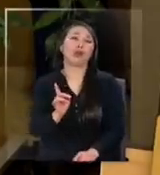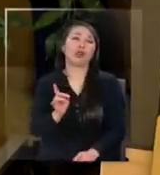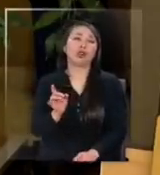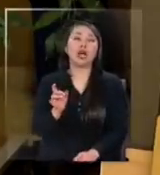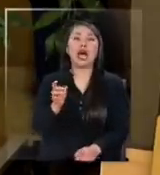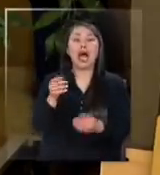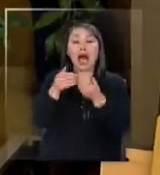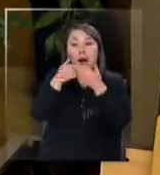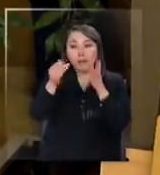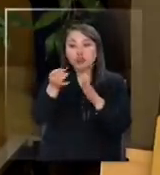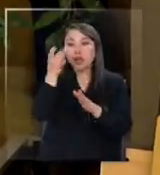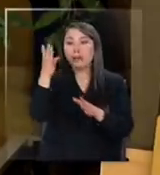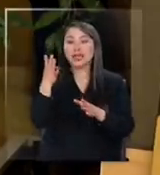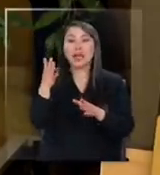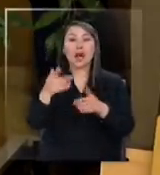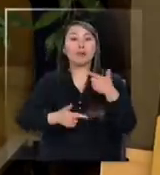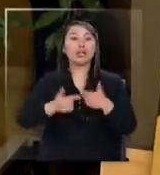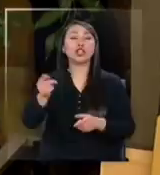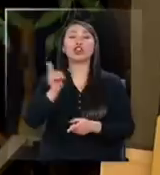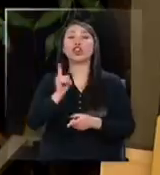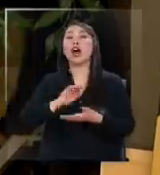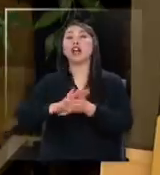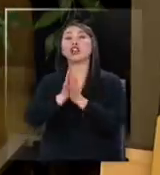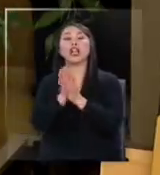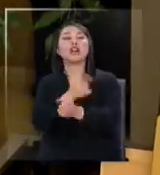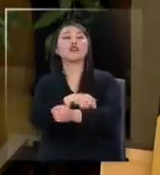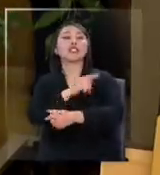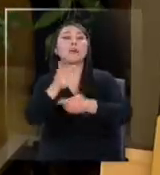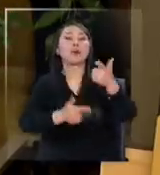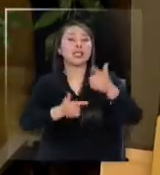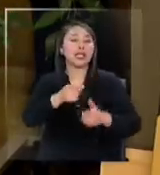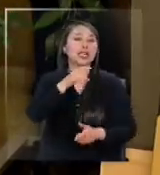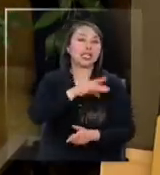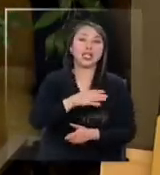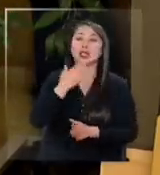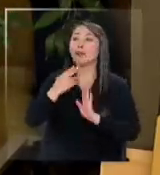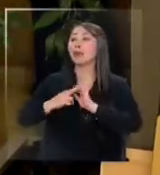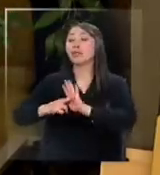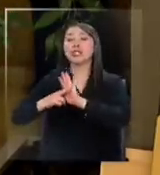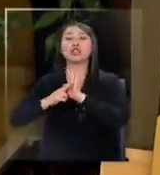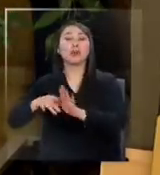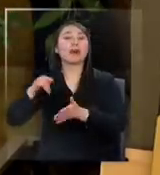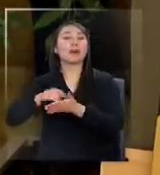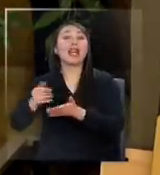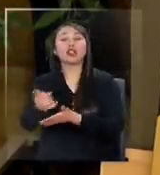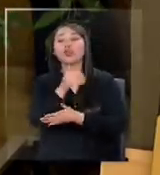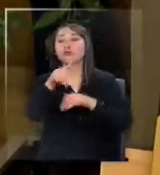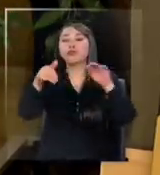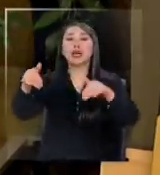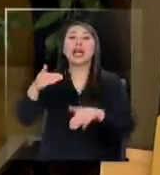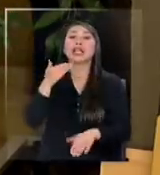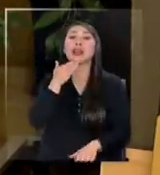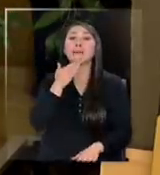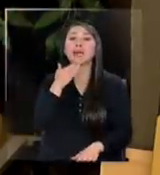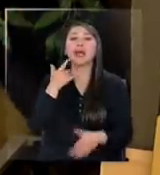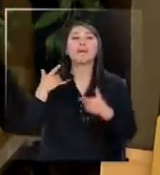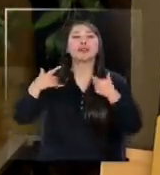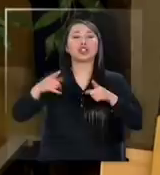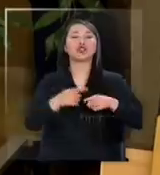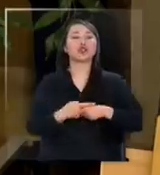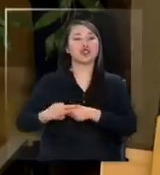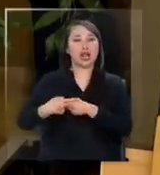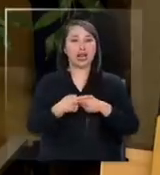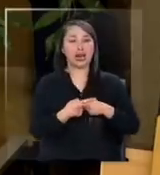en términos políticos, es decir, a todas las fuerzas políticas del país, a todas las fuerzas con representación parlamentaria, sino que también actores sociales. El presidente